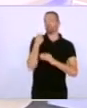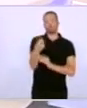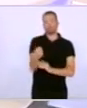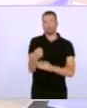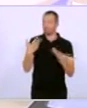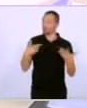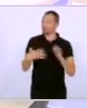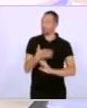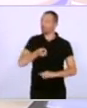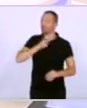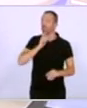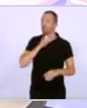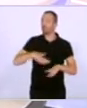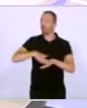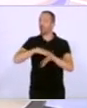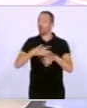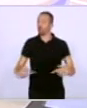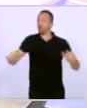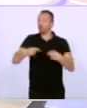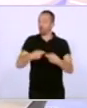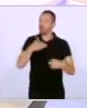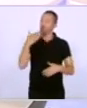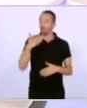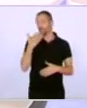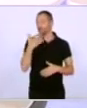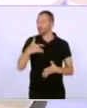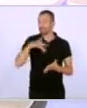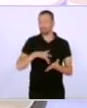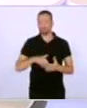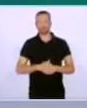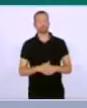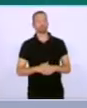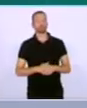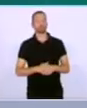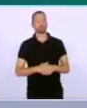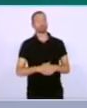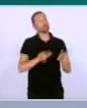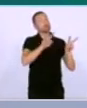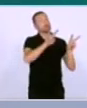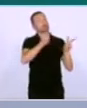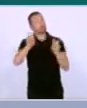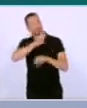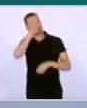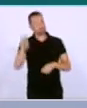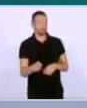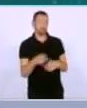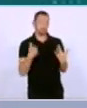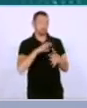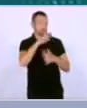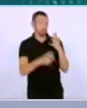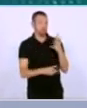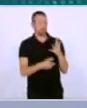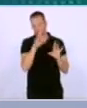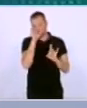un gobierno si es que así ocurriera bueno son muchas cuestiones en las que ha quedado claro que sólo queda